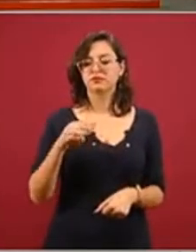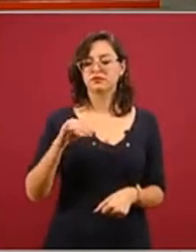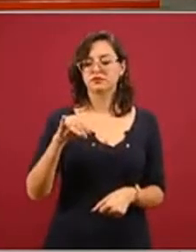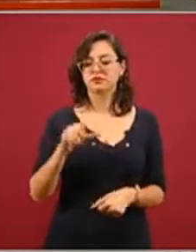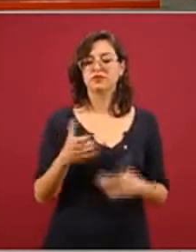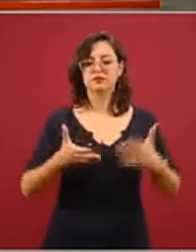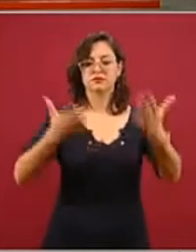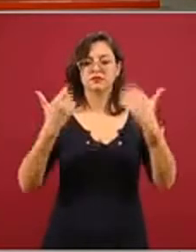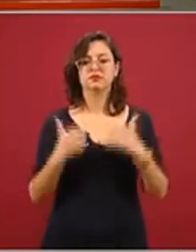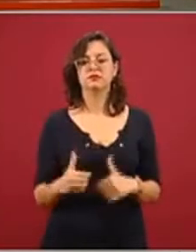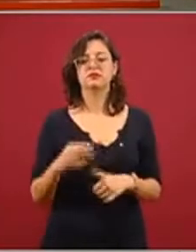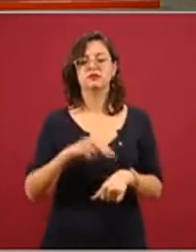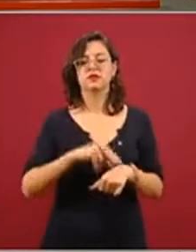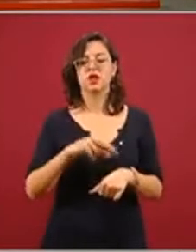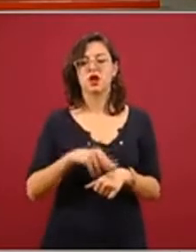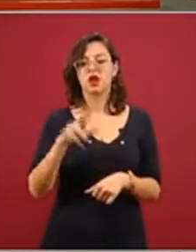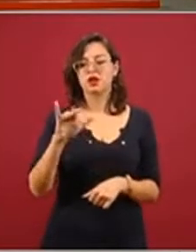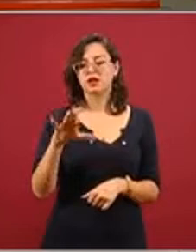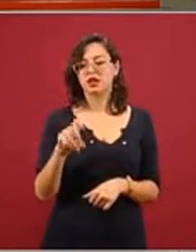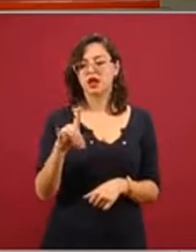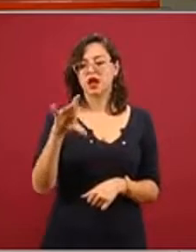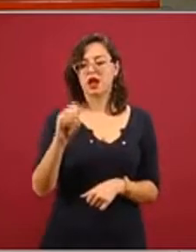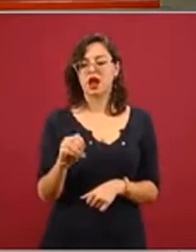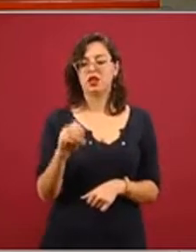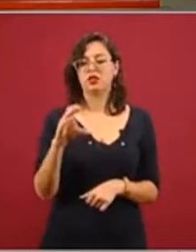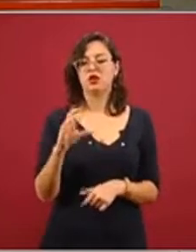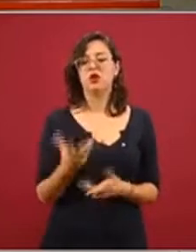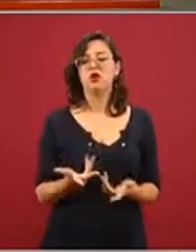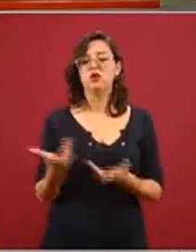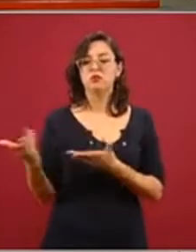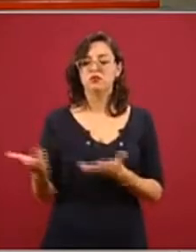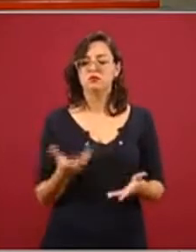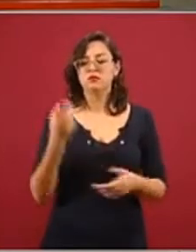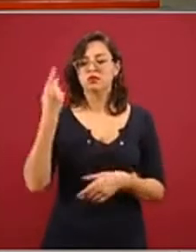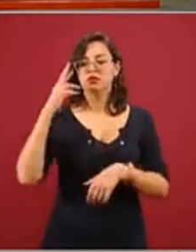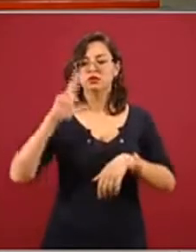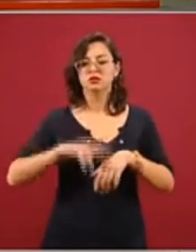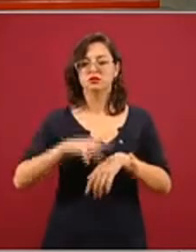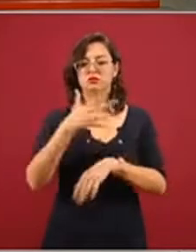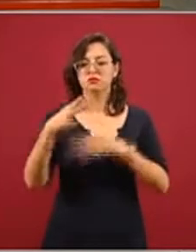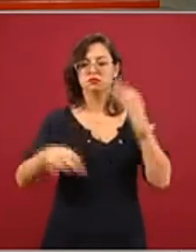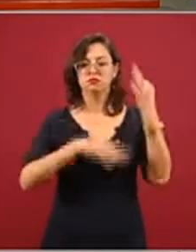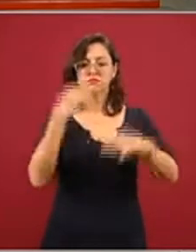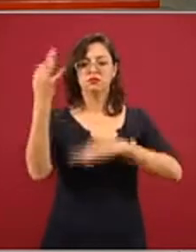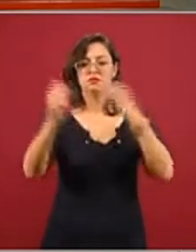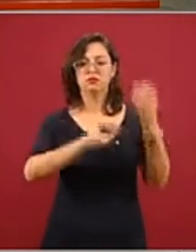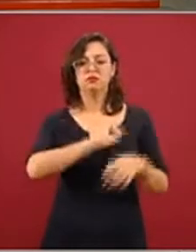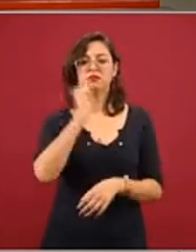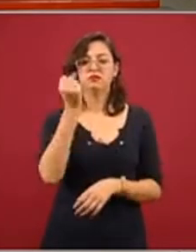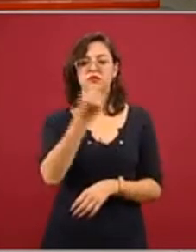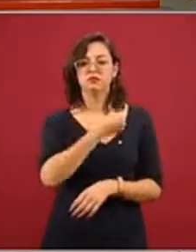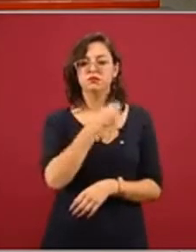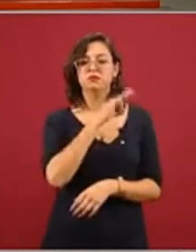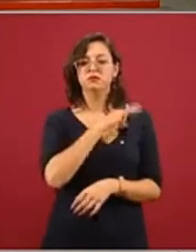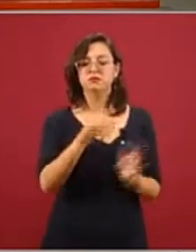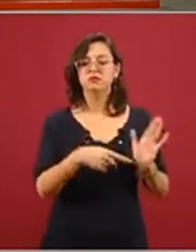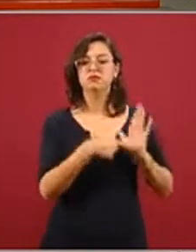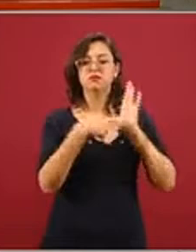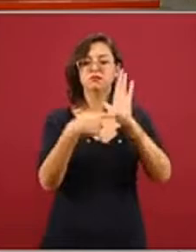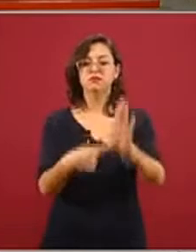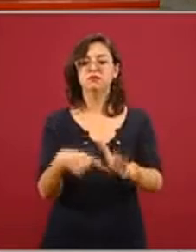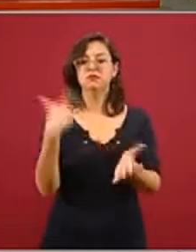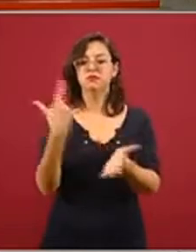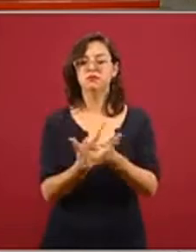doctor Ricardo Cortés Alcalá, director general de Promoción de la Salud, si nos presenta el semáforo de riesgo COVID para